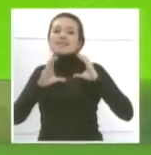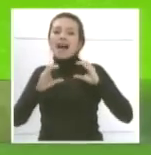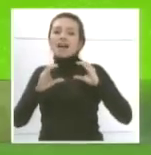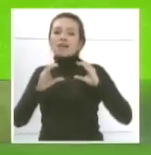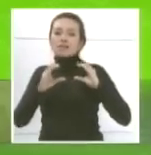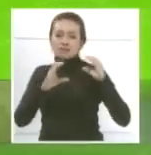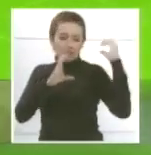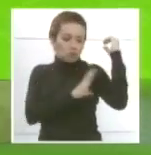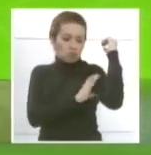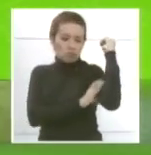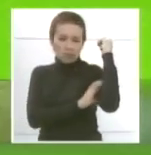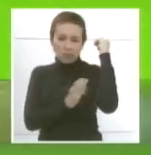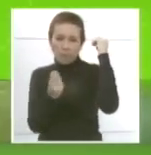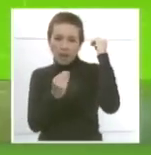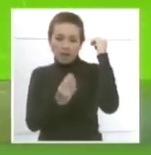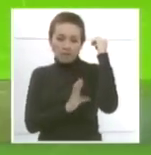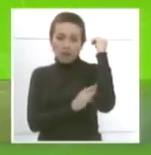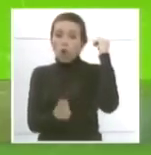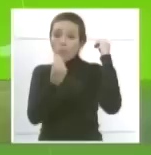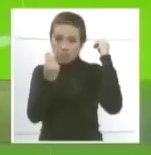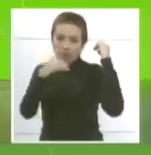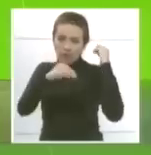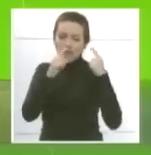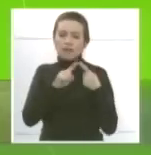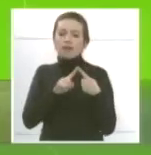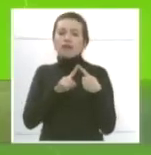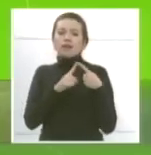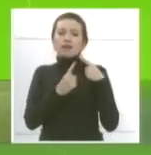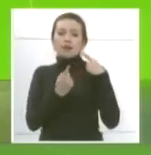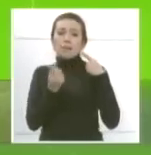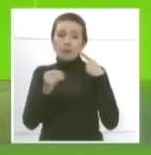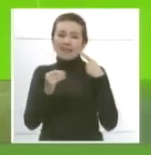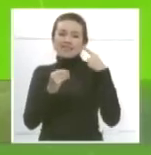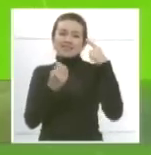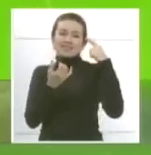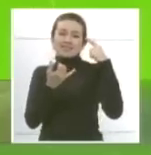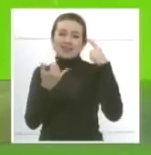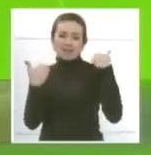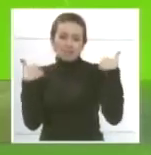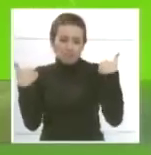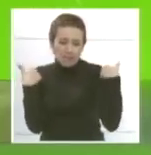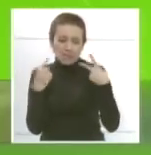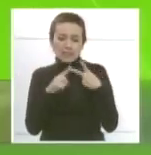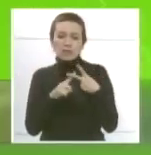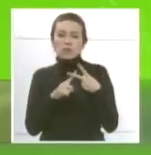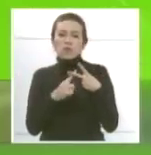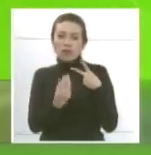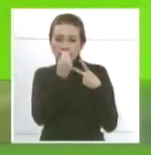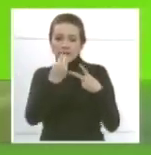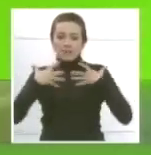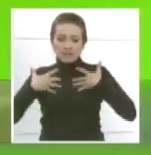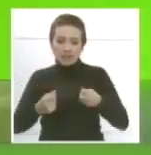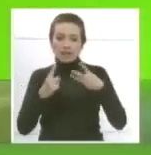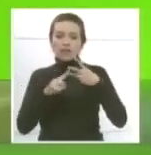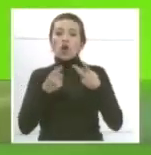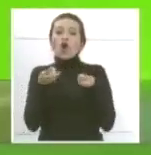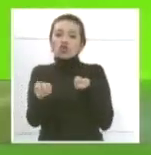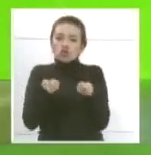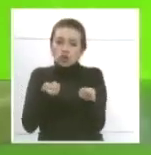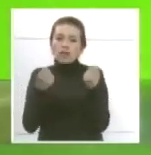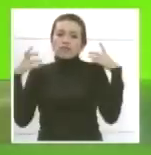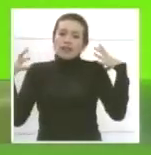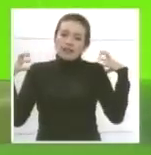columna, disminuir la carga sobre la columna, lo cual se logra disminuyendo la masa grasa con una alimentación más sana y controlando la angustia y el